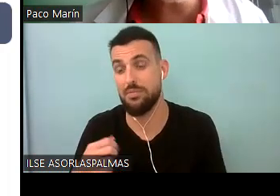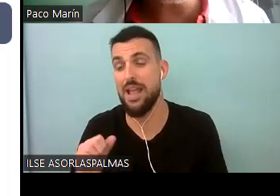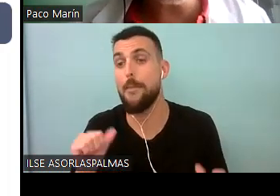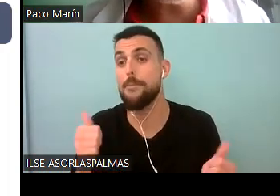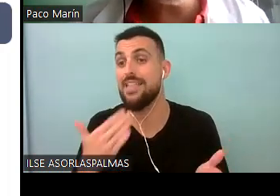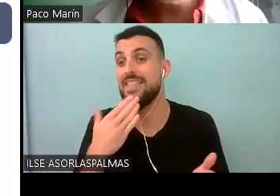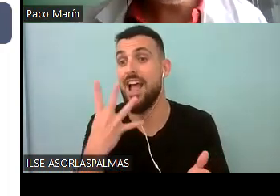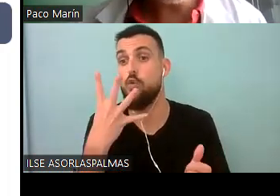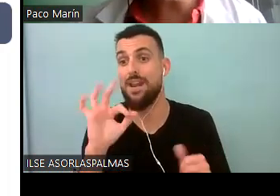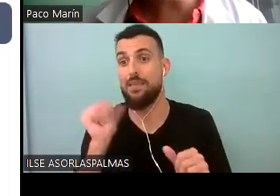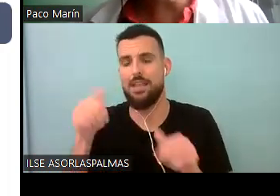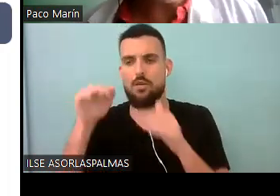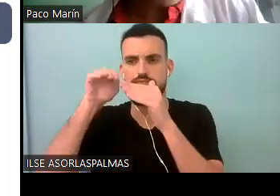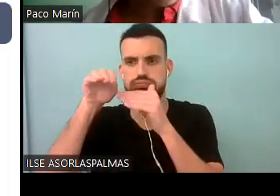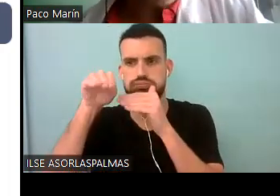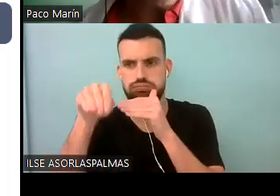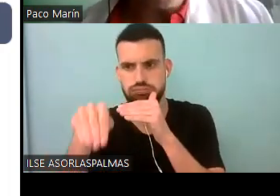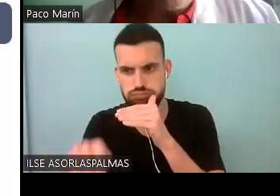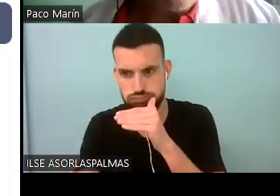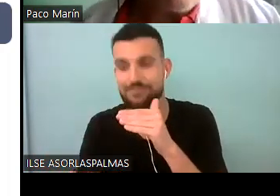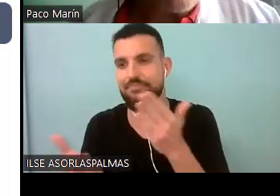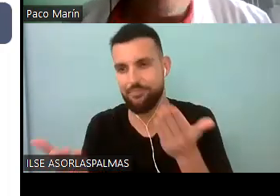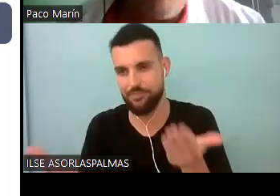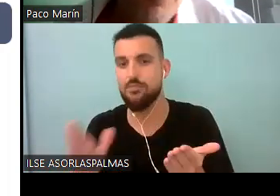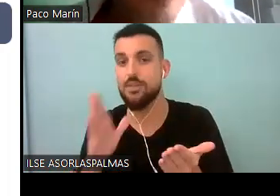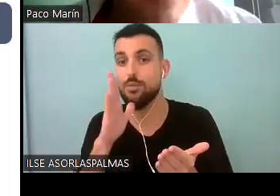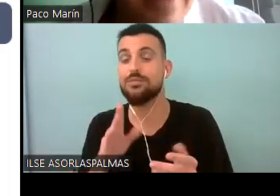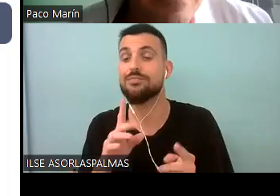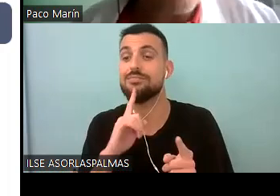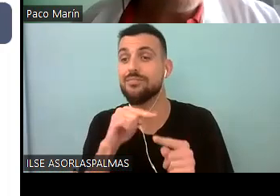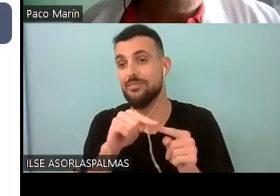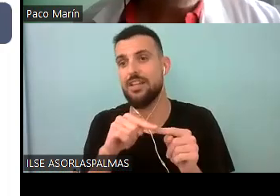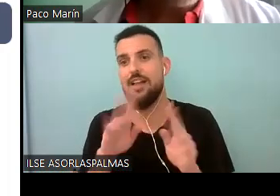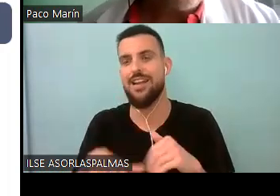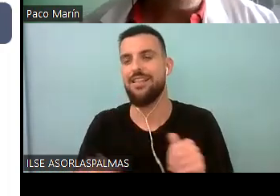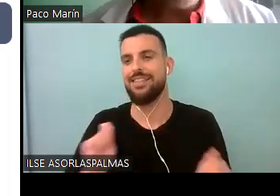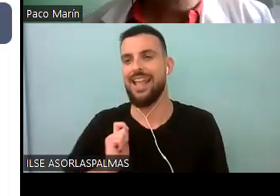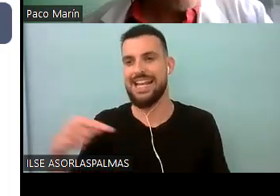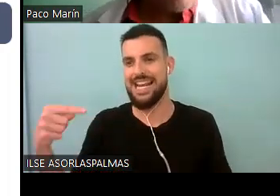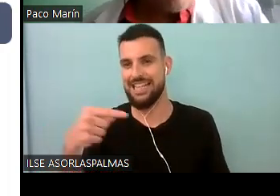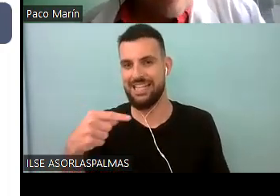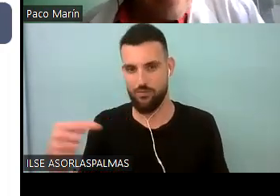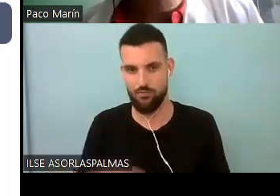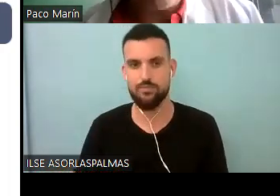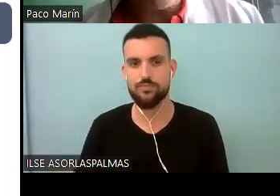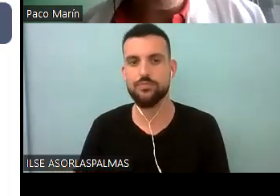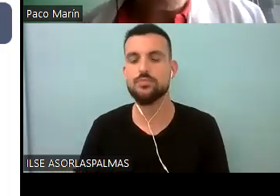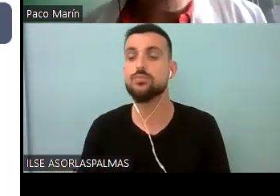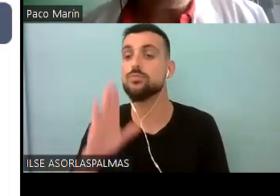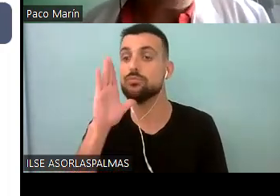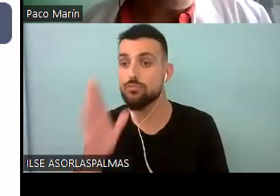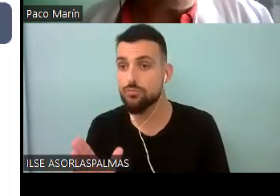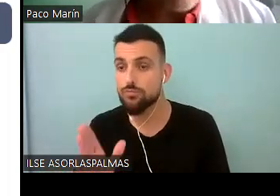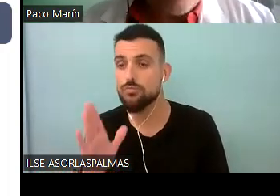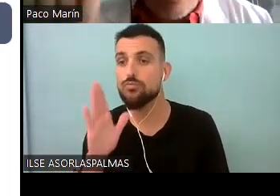manera significativa. Por lo tanto, el valor que veis aquí, el valor va a ser negativo. De ahí que sea menos